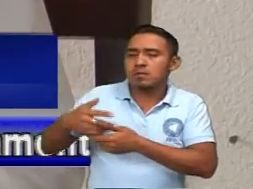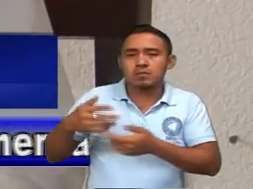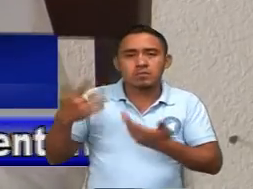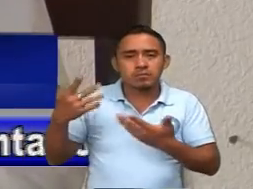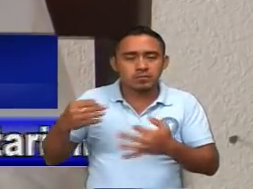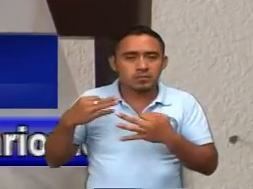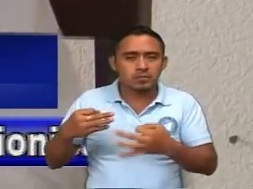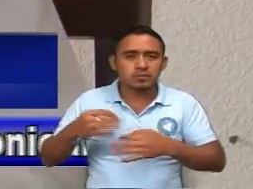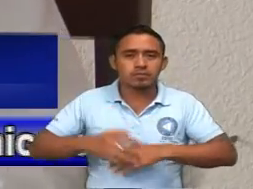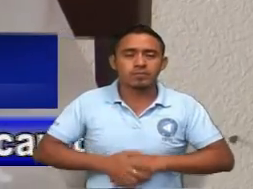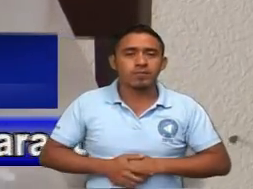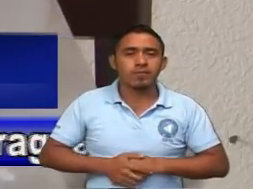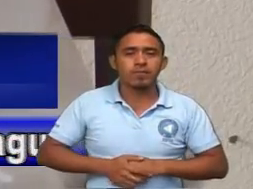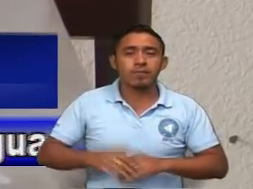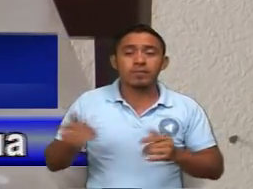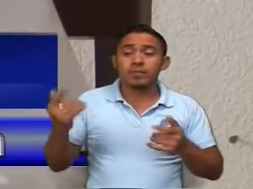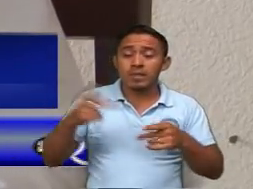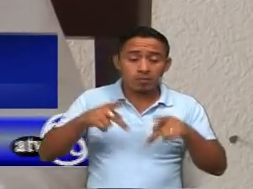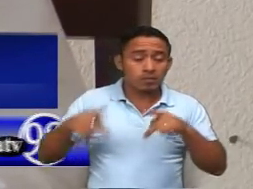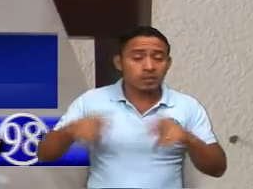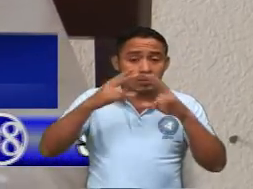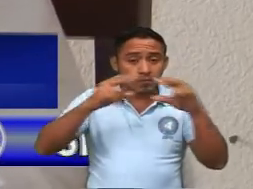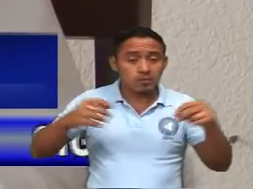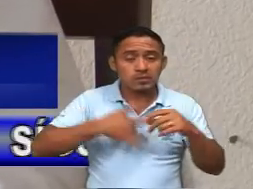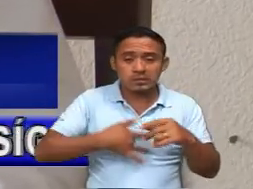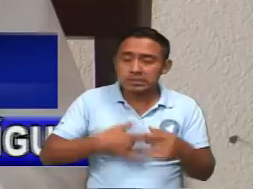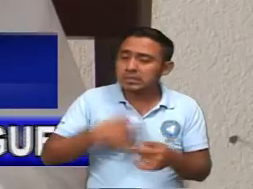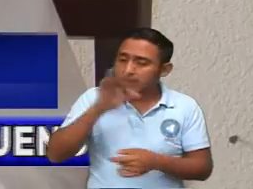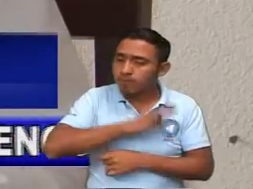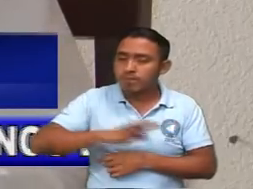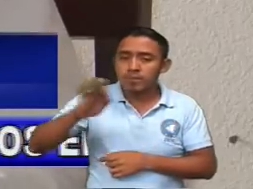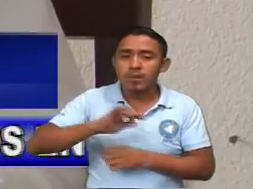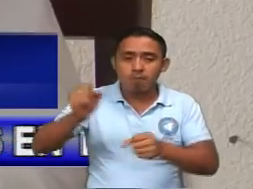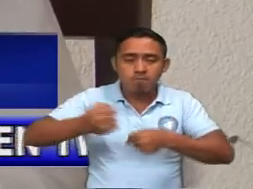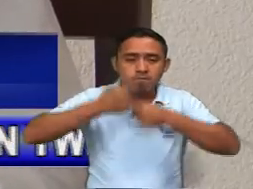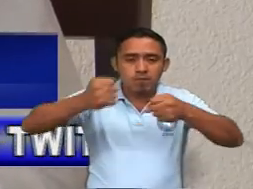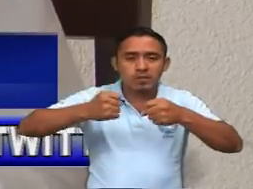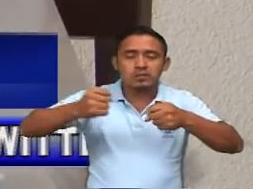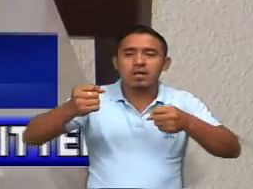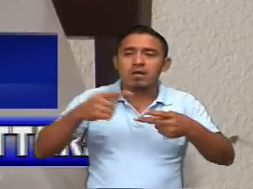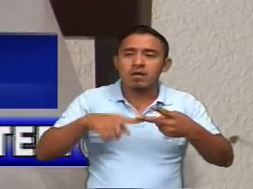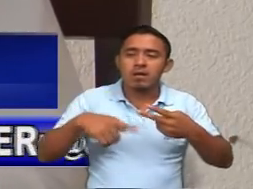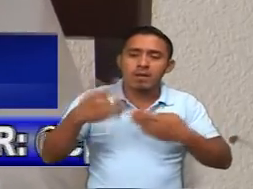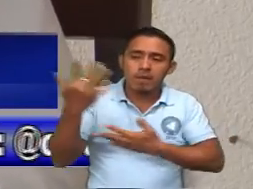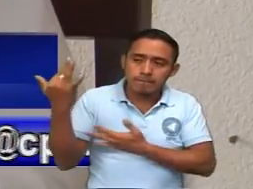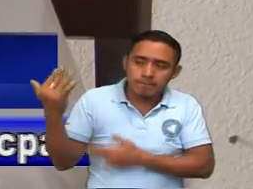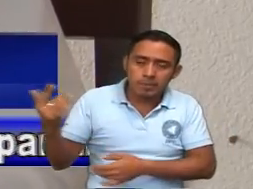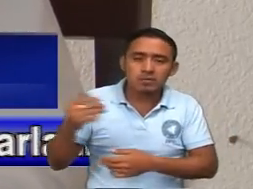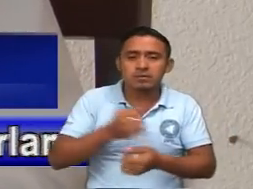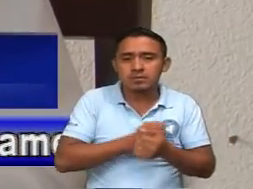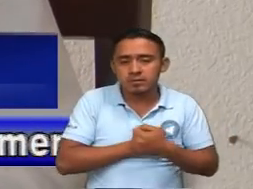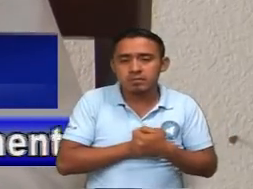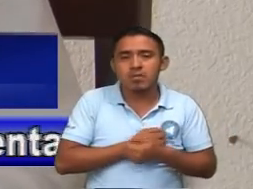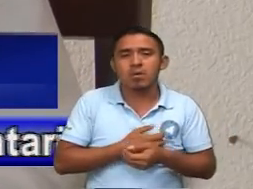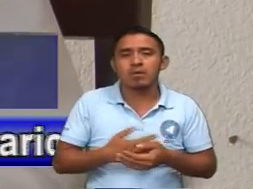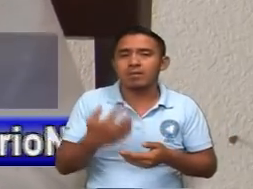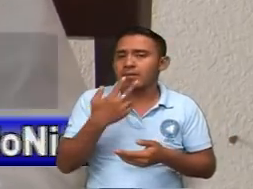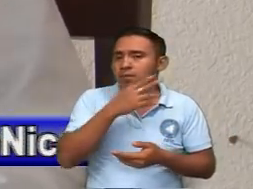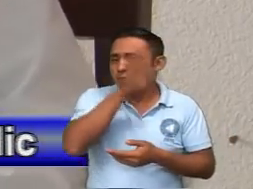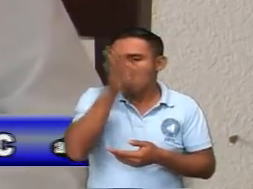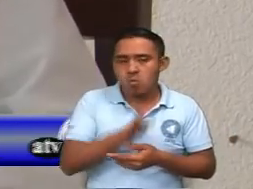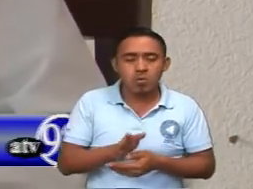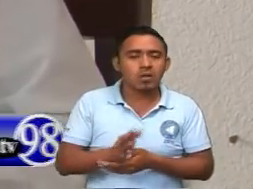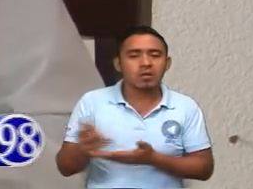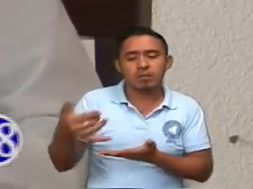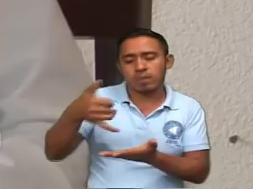invisible. Todos los nicaragüenses necesitamos llenarnos de fe, de fortaleza, de esperanza, de amor, y no claudicar nunca,